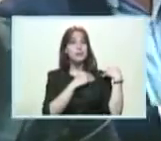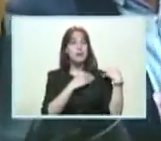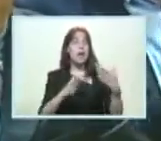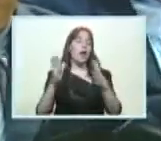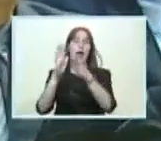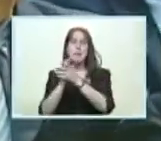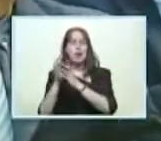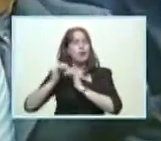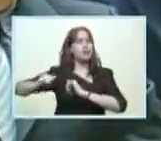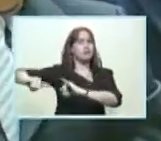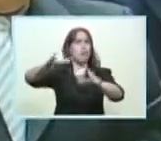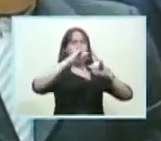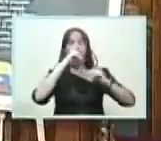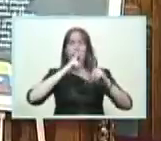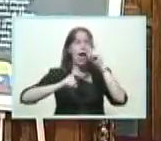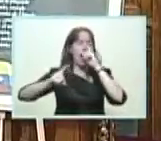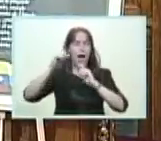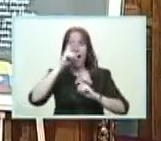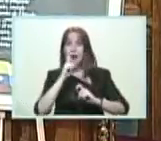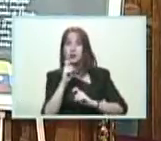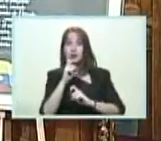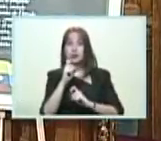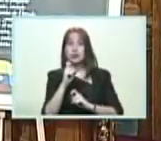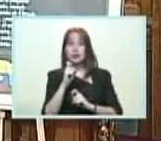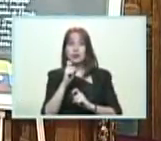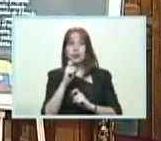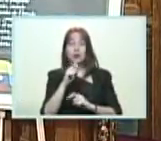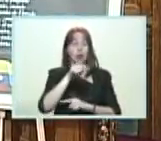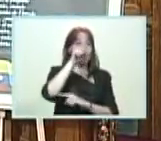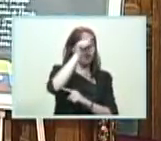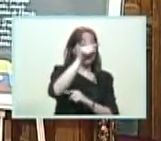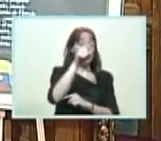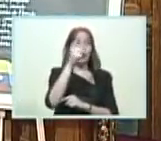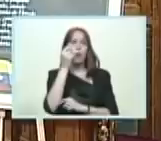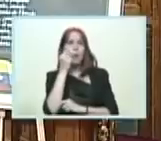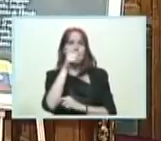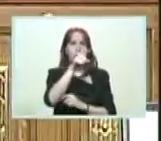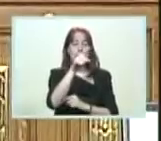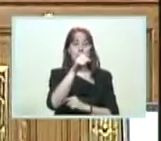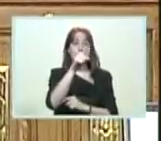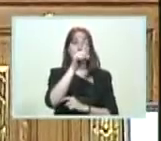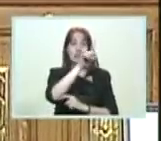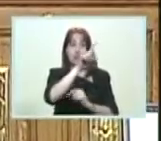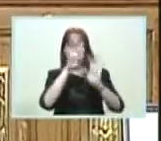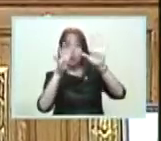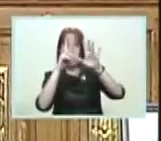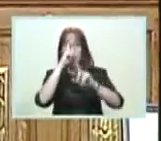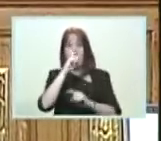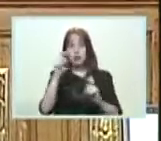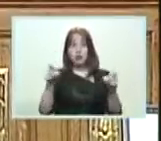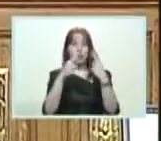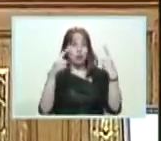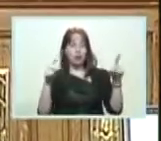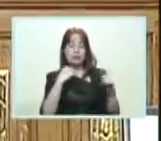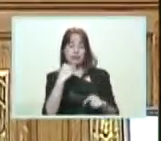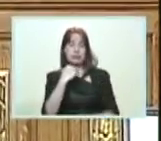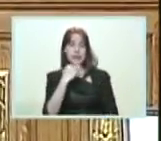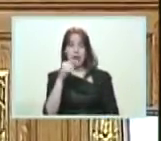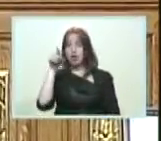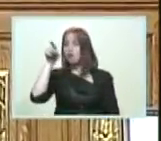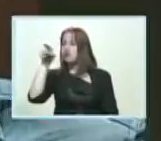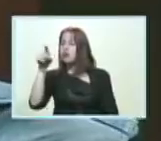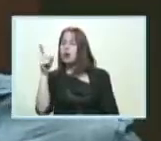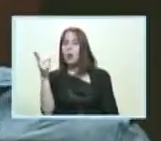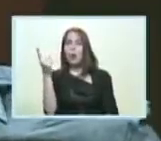compañeros de todas las edades, es contigo, Villalobos, que acabas de cumplir 19 años, es